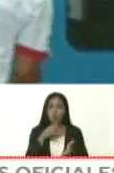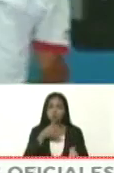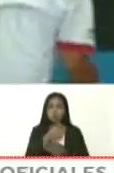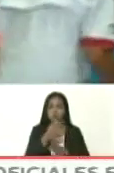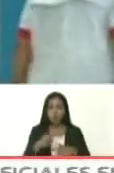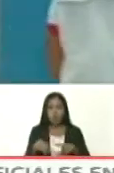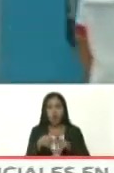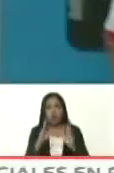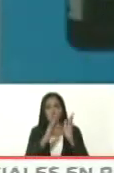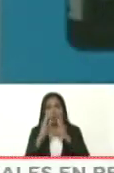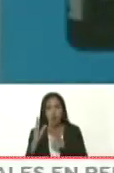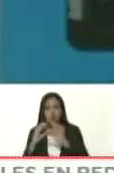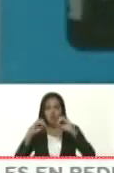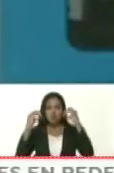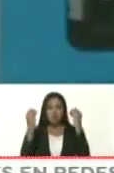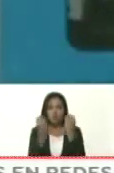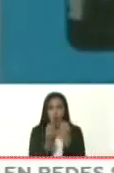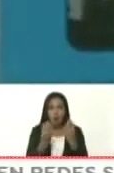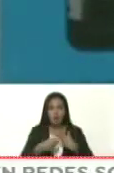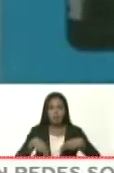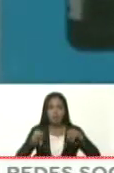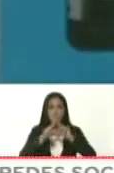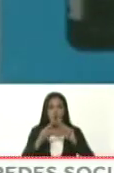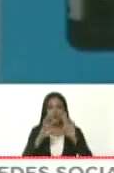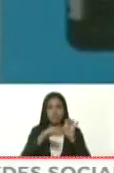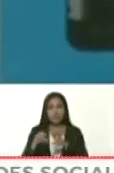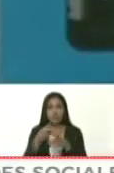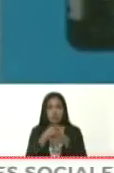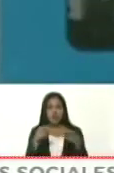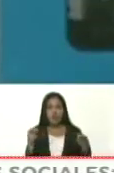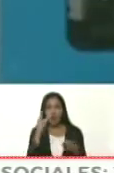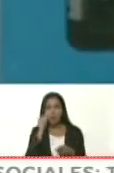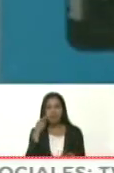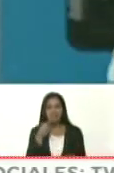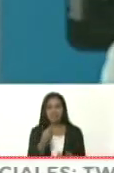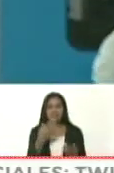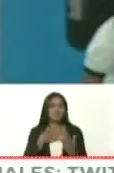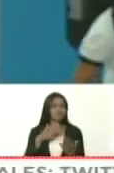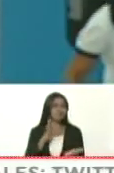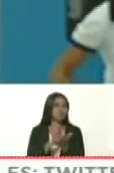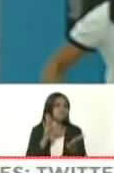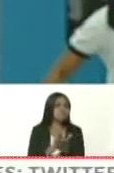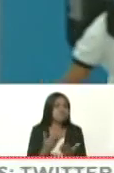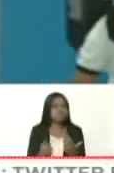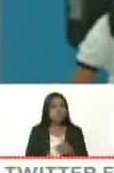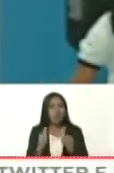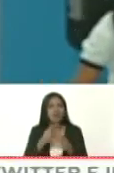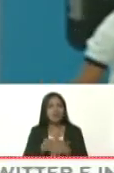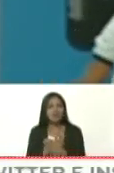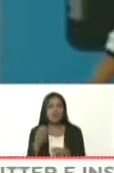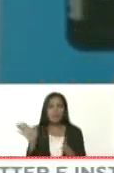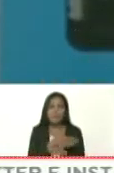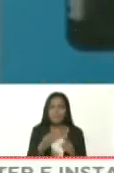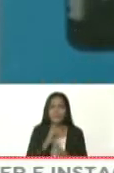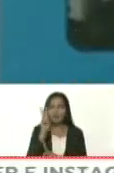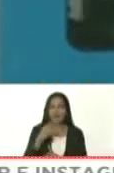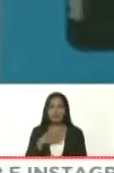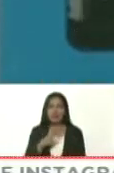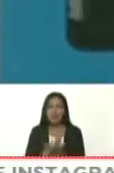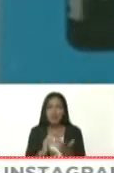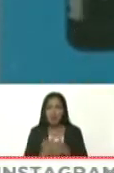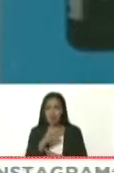entregarse a la Organización de Naciones Unidas, al secretario general, y decirle, basta de agresión a Venezuela. Ya basta